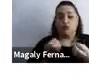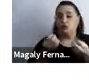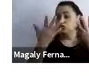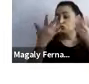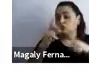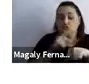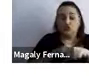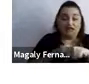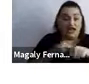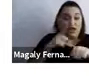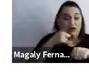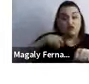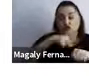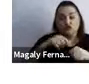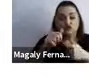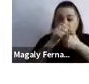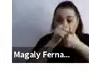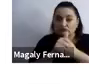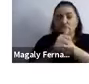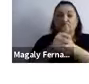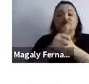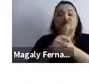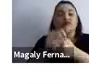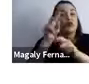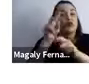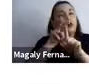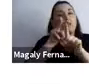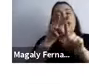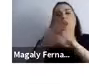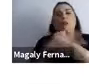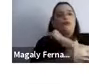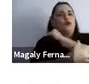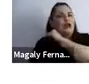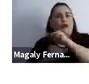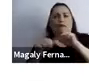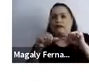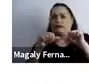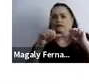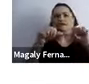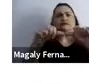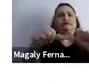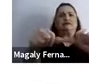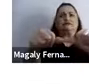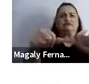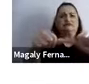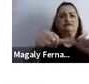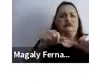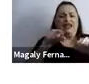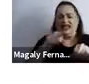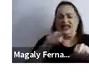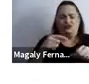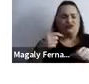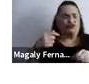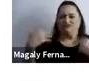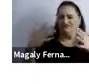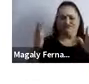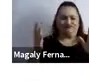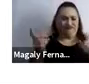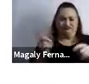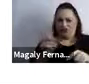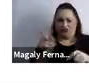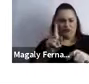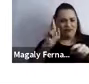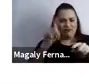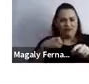estado siguiendo el umbral de la pobreza de manera estática. Eso es realmente un perogrullo, es una barbaridad. La curva de